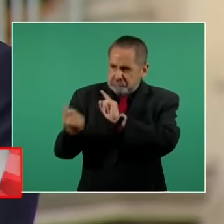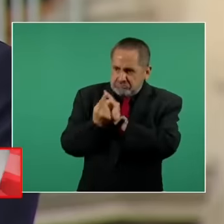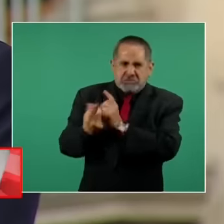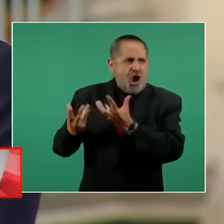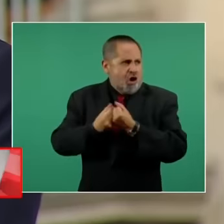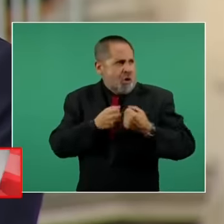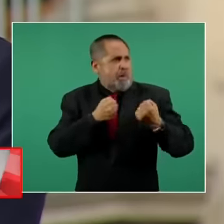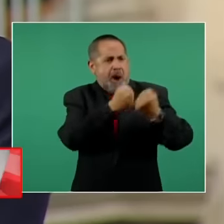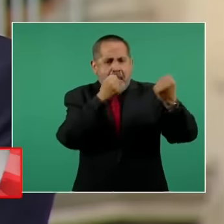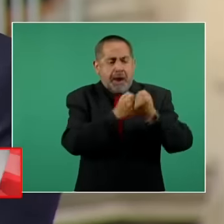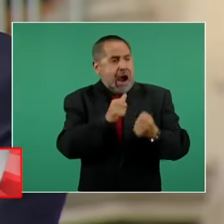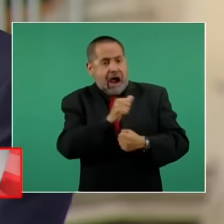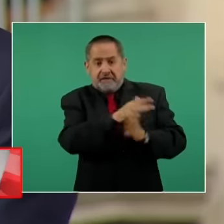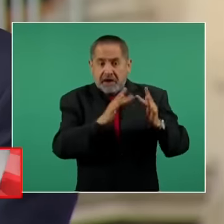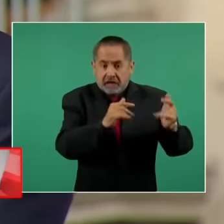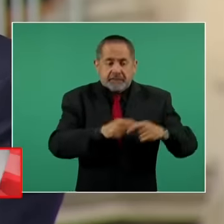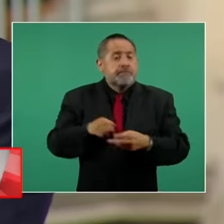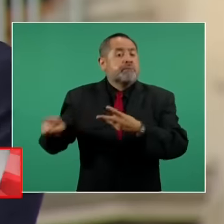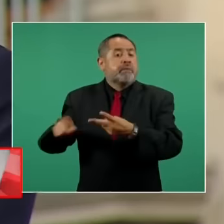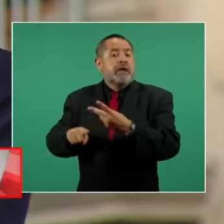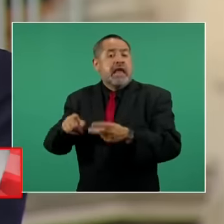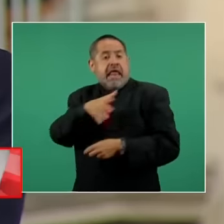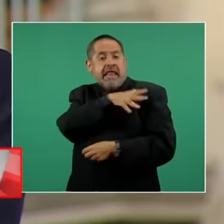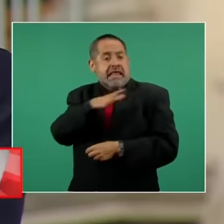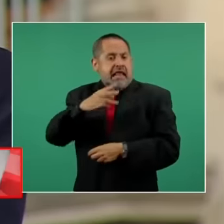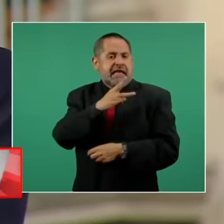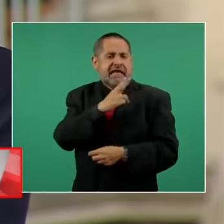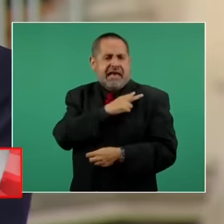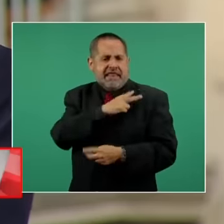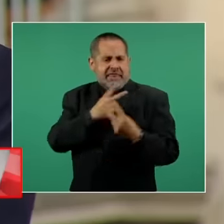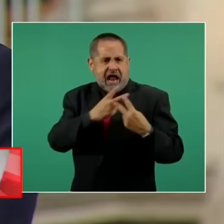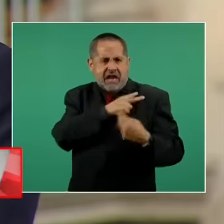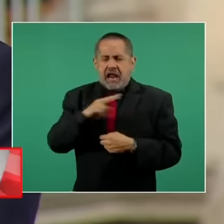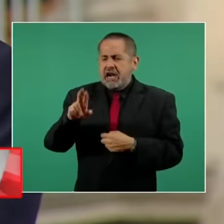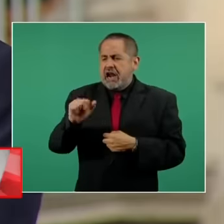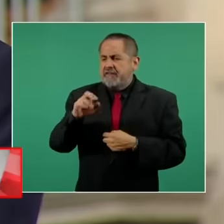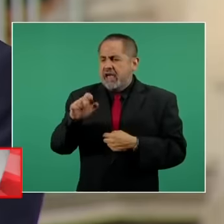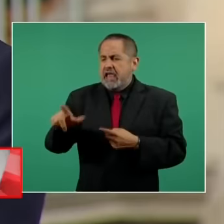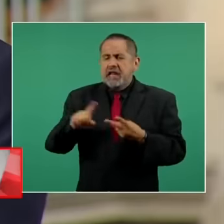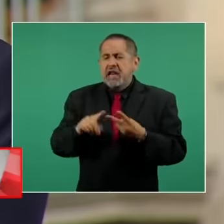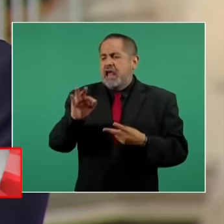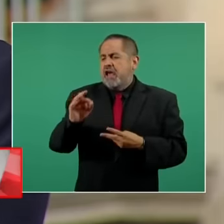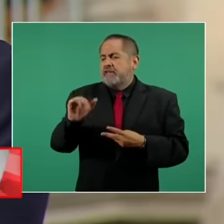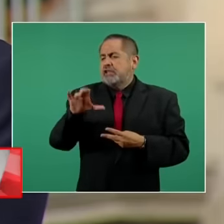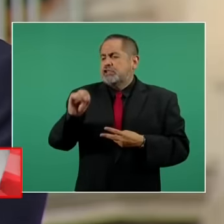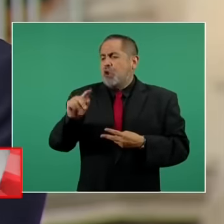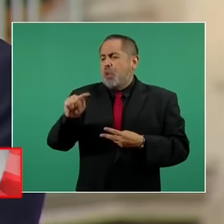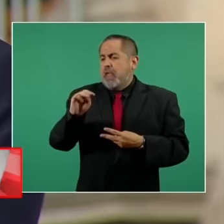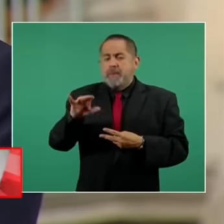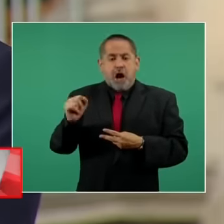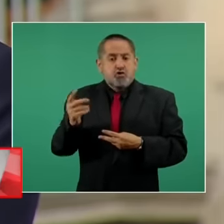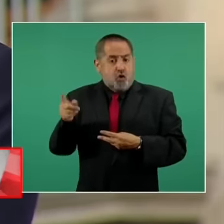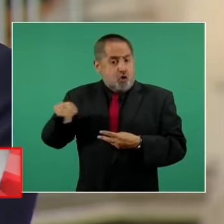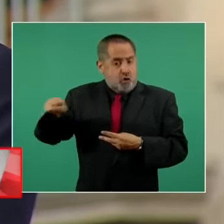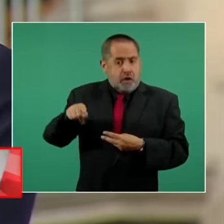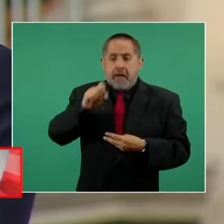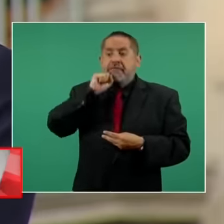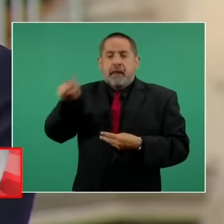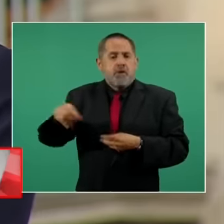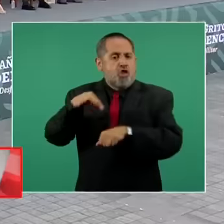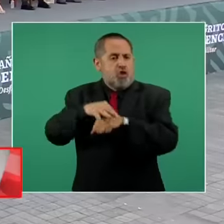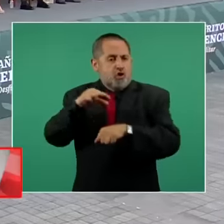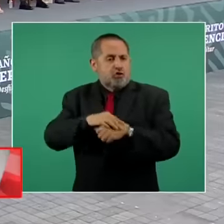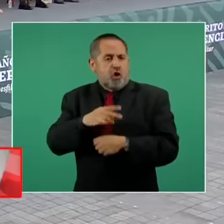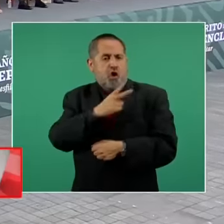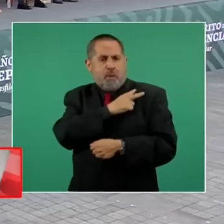respectivamente. Los coroneles Luis Eduardo del Cristo, Rafael Bobadilla y Francisco León Tamayo, el médico comandante